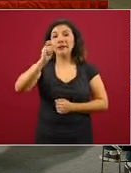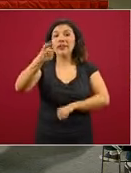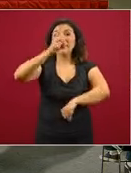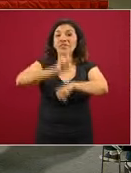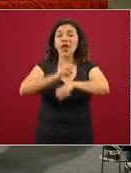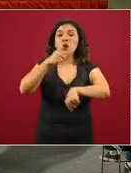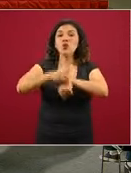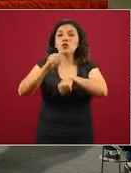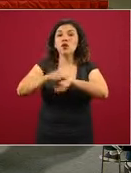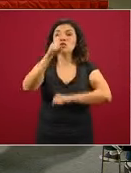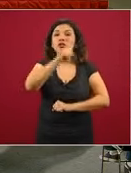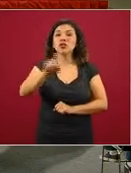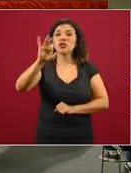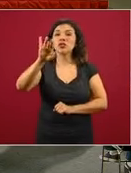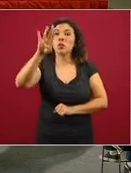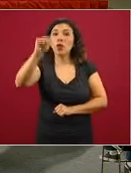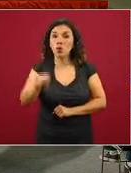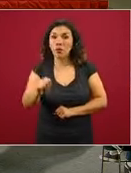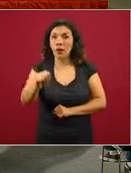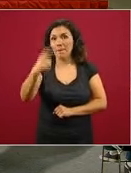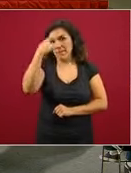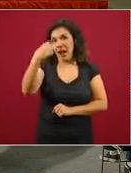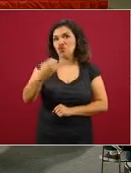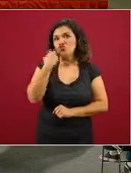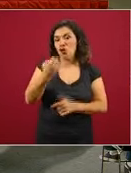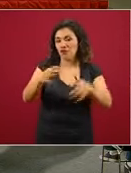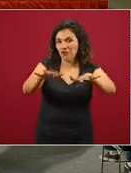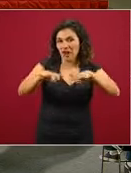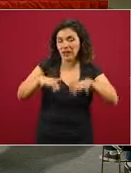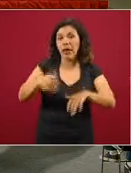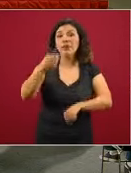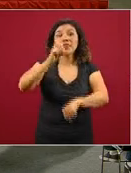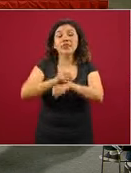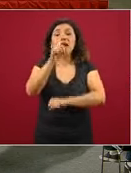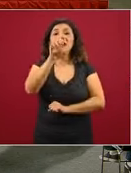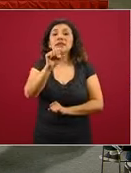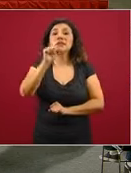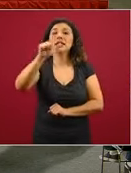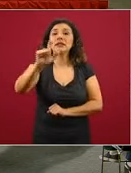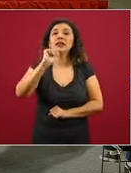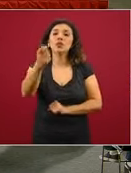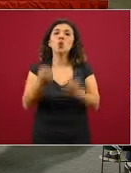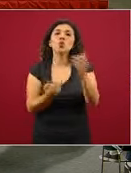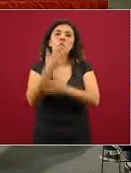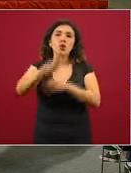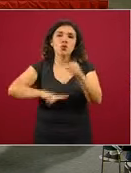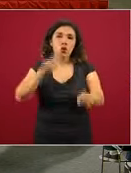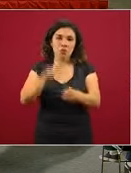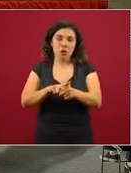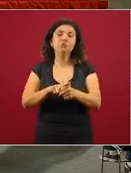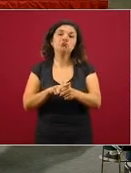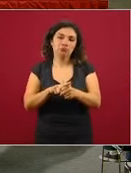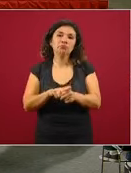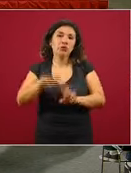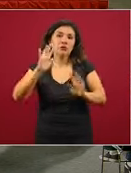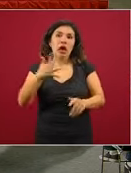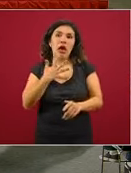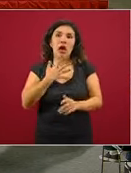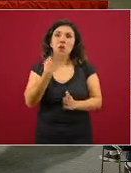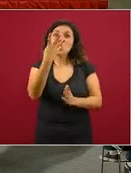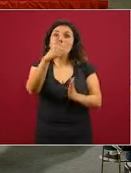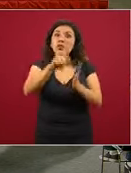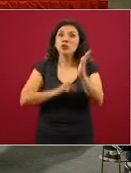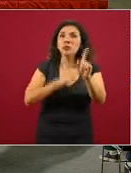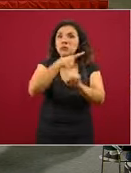vespertina 159 en el día 67 de la nueva normalidad, prácticamente ya 4 meses